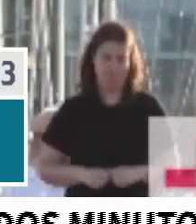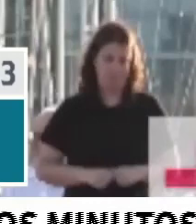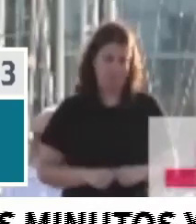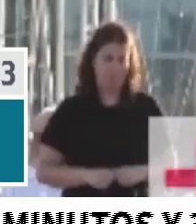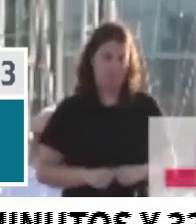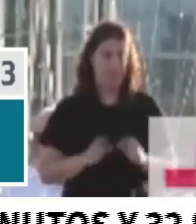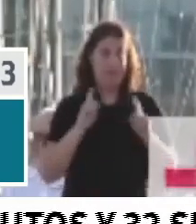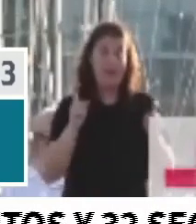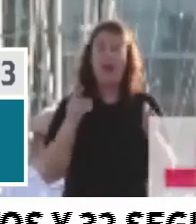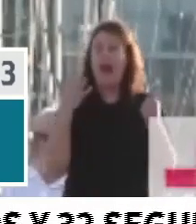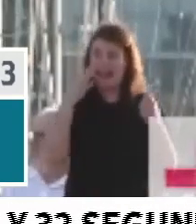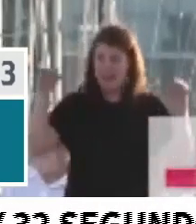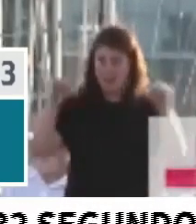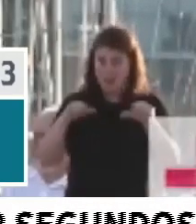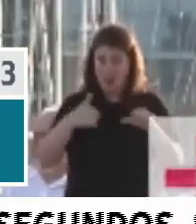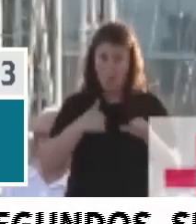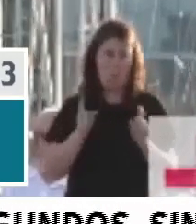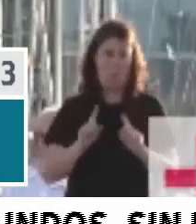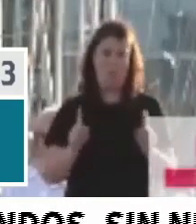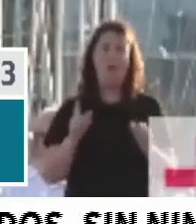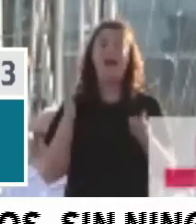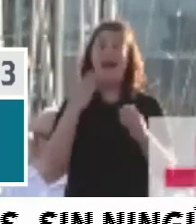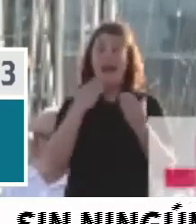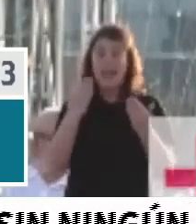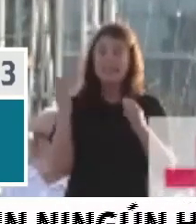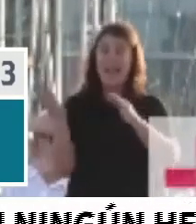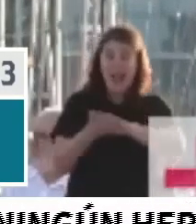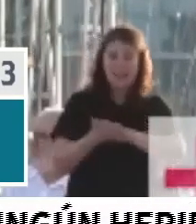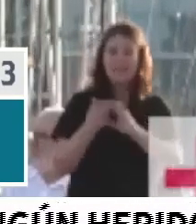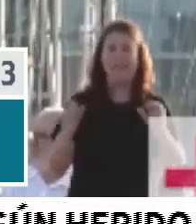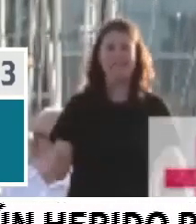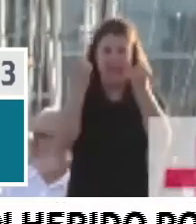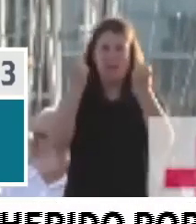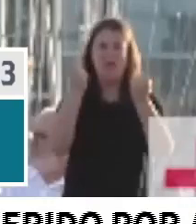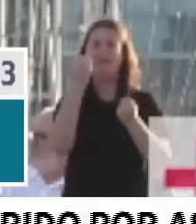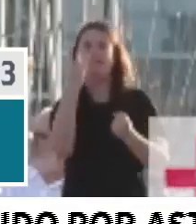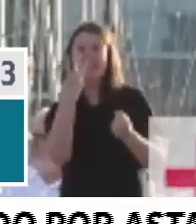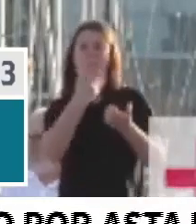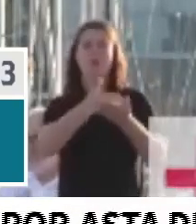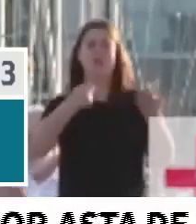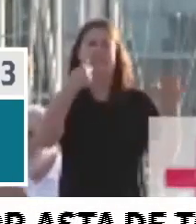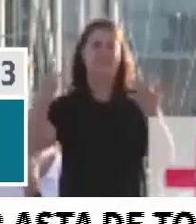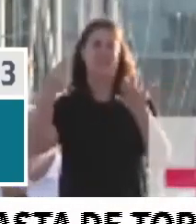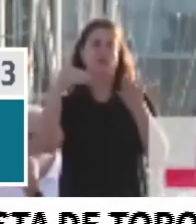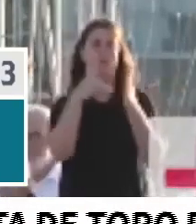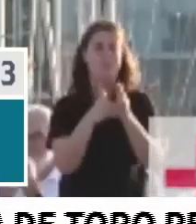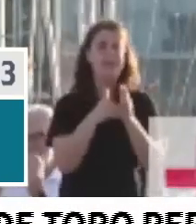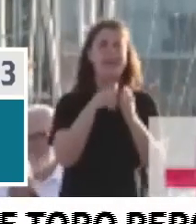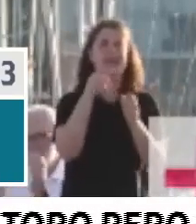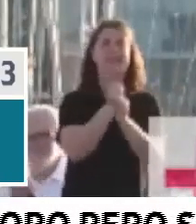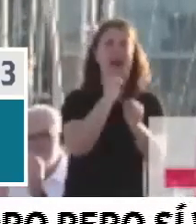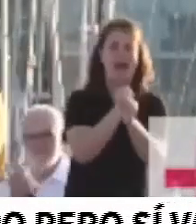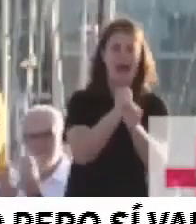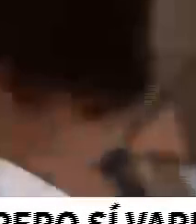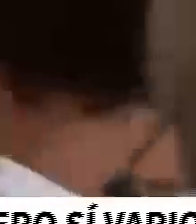de afundir o país, o que fixemos cos ERTEs foi salvar a 3.600.000 traballadores e traballadoras